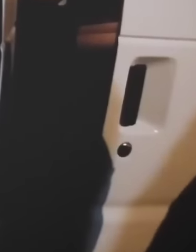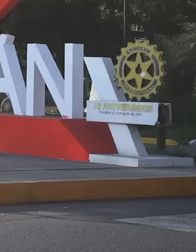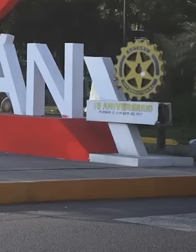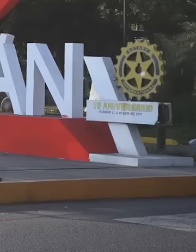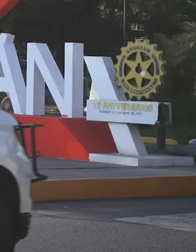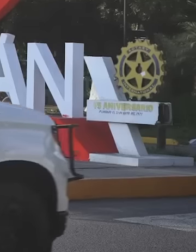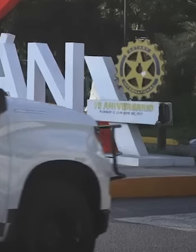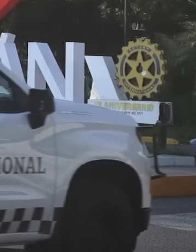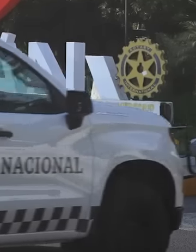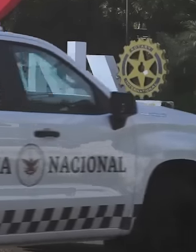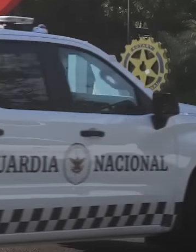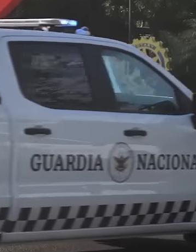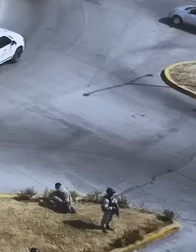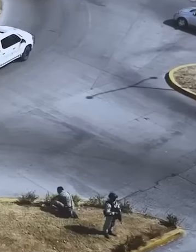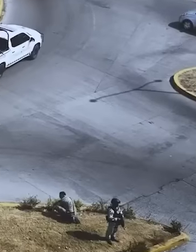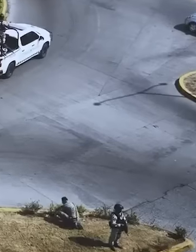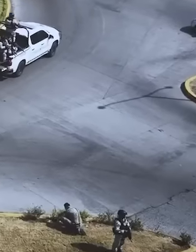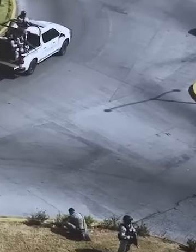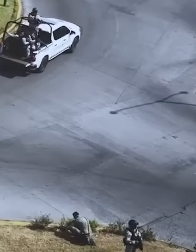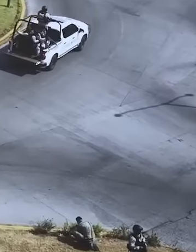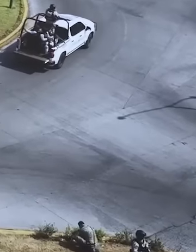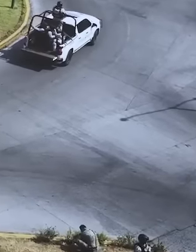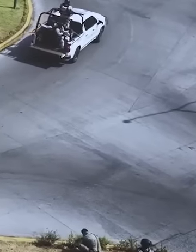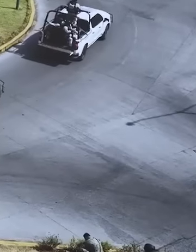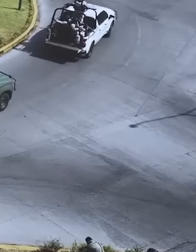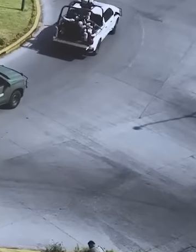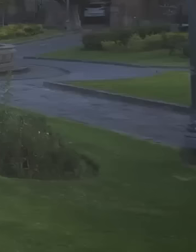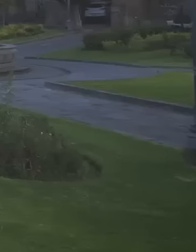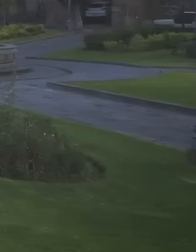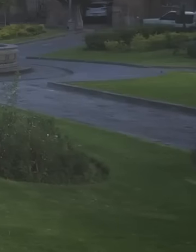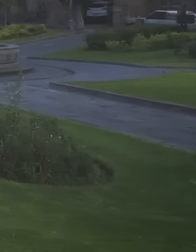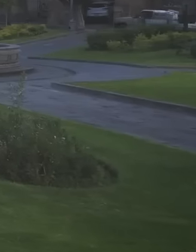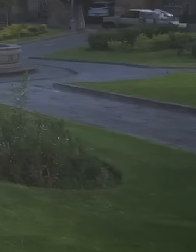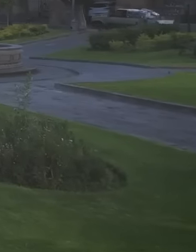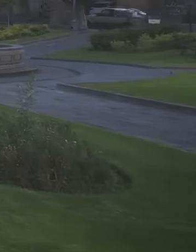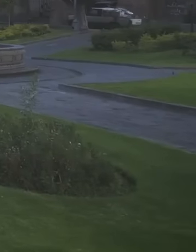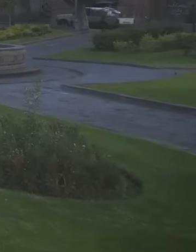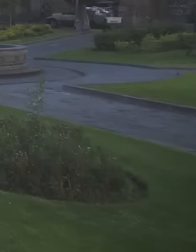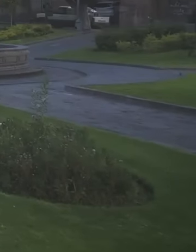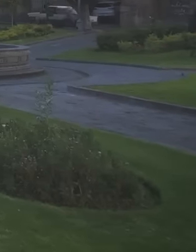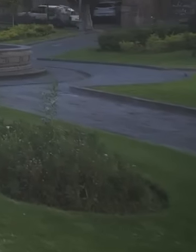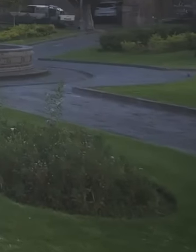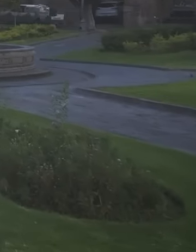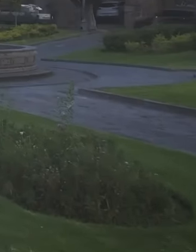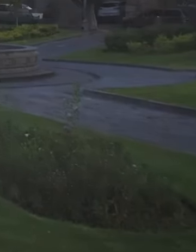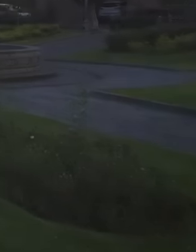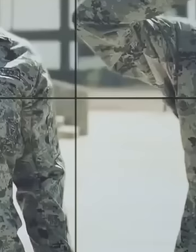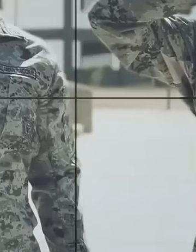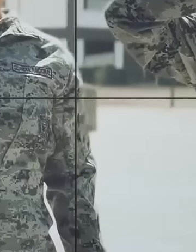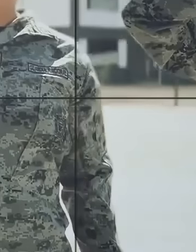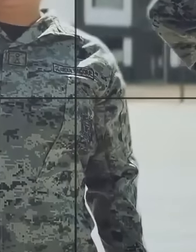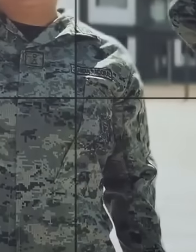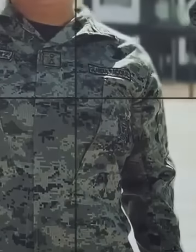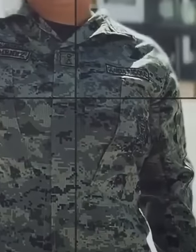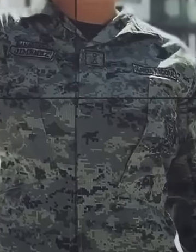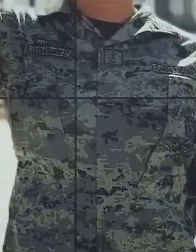crimen organizado. El objetivo es claro y se está cumpliendo: regresar la paz al pueblo mexicano. Y no se trata de